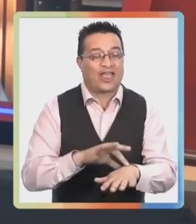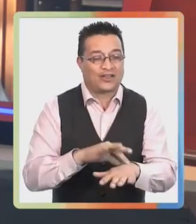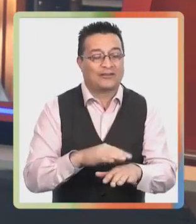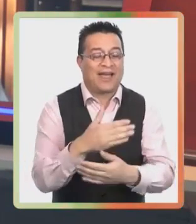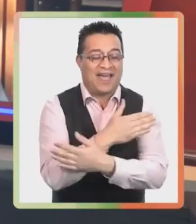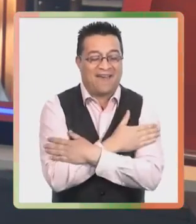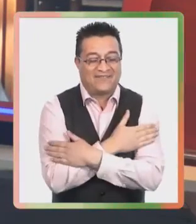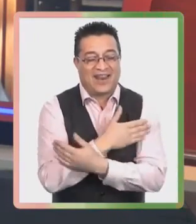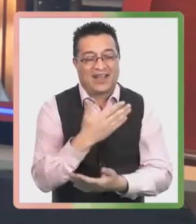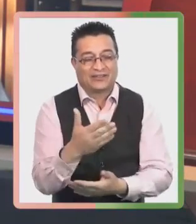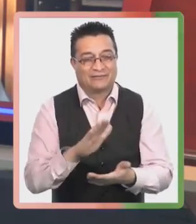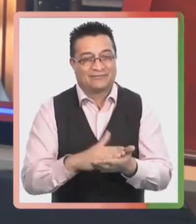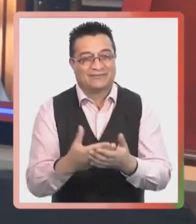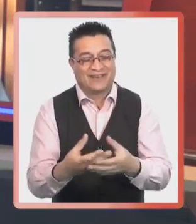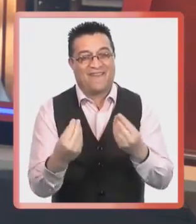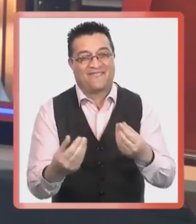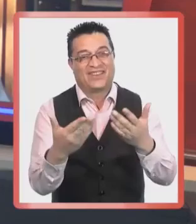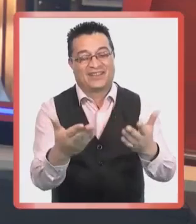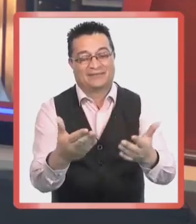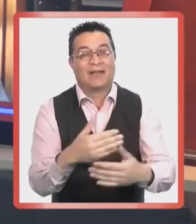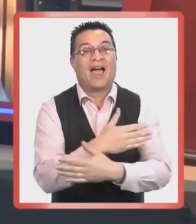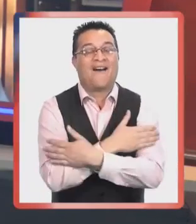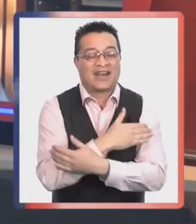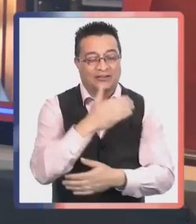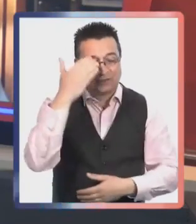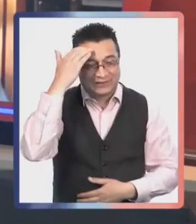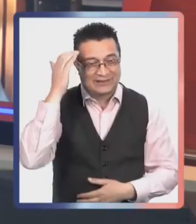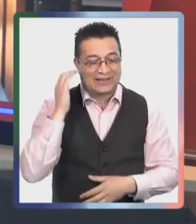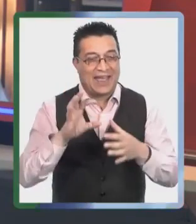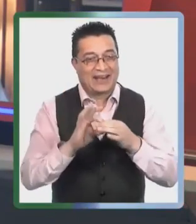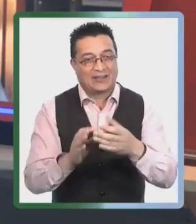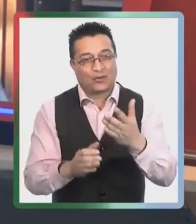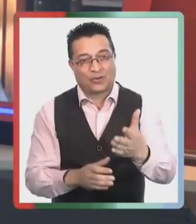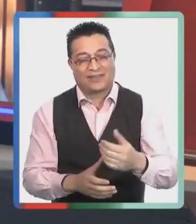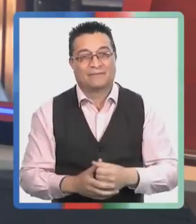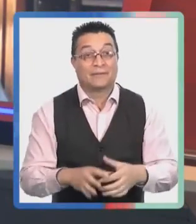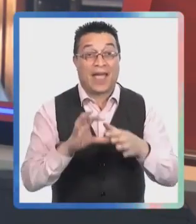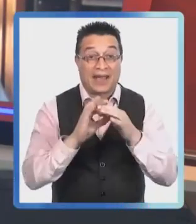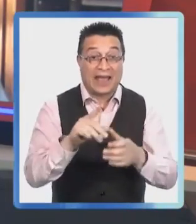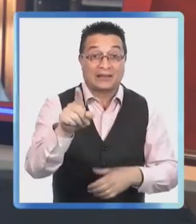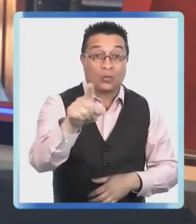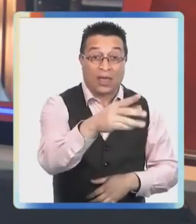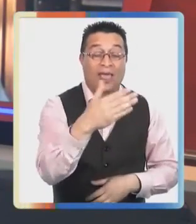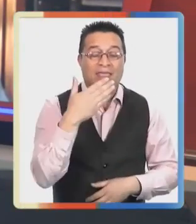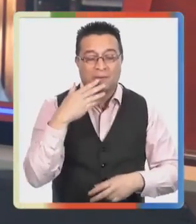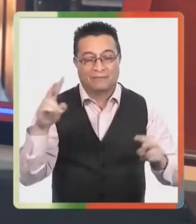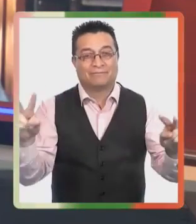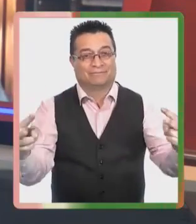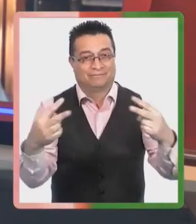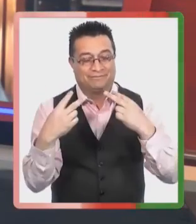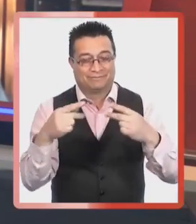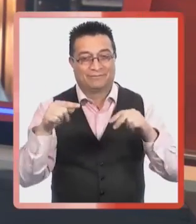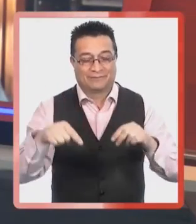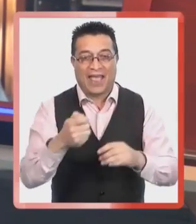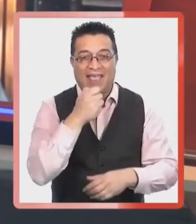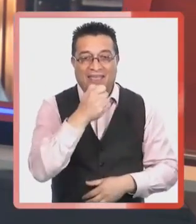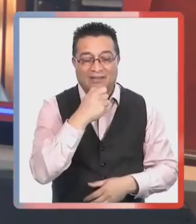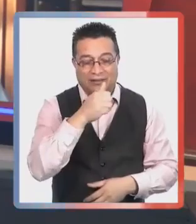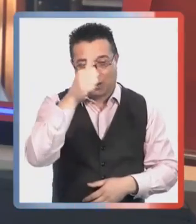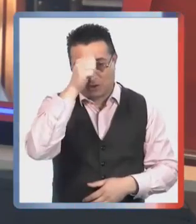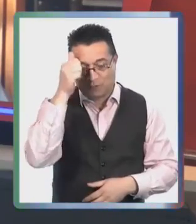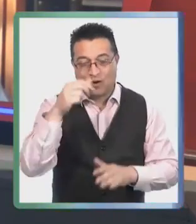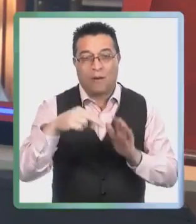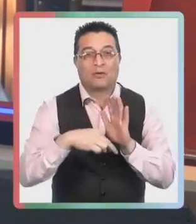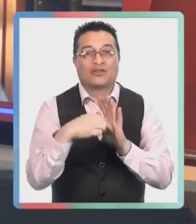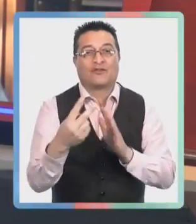muchísimas gracias. Un abrazo grande. Que le vaya muy, muy bien. De verdad. Un abrazo, Scarlett. Gracias a usted. Y gracias a ustedes también por acompañarnos en la